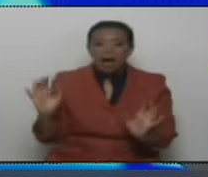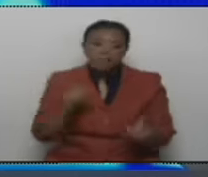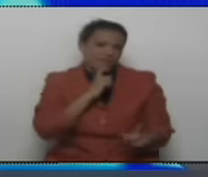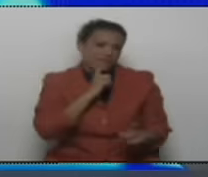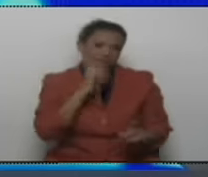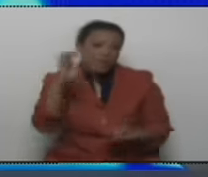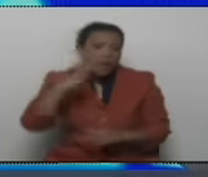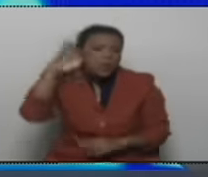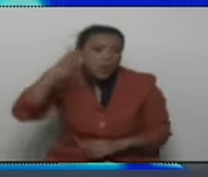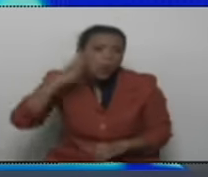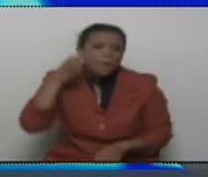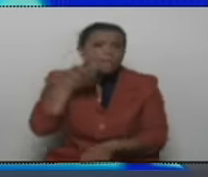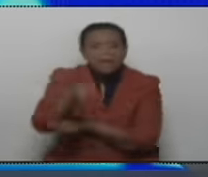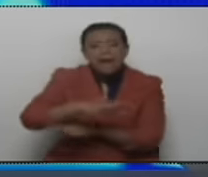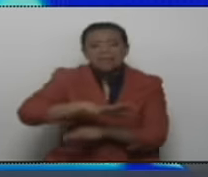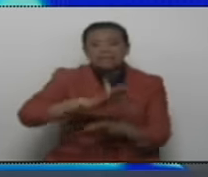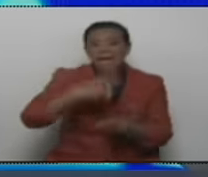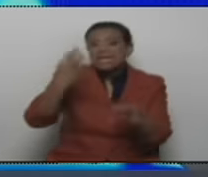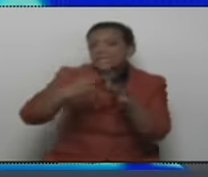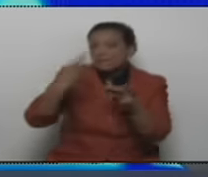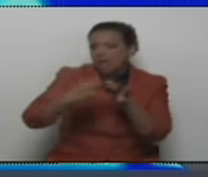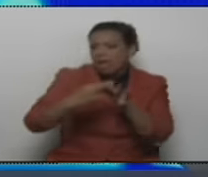en Europa va de vacaciones en septiembre.